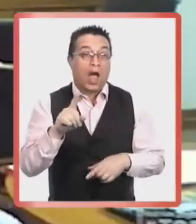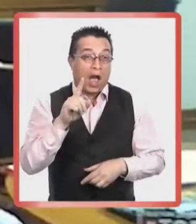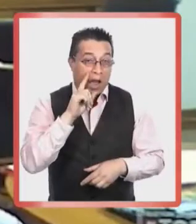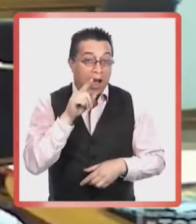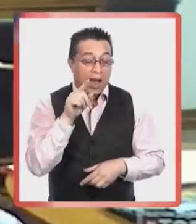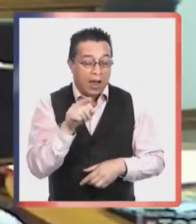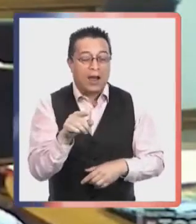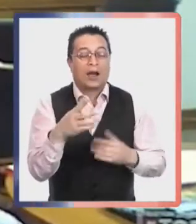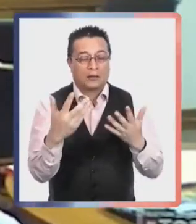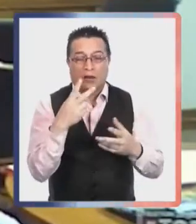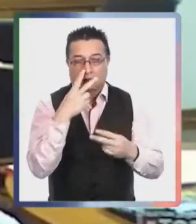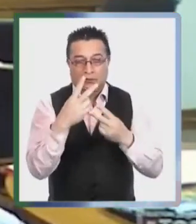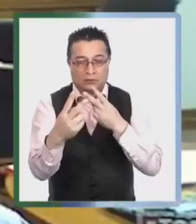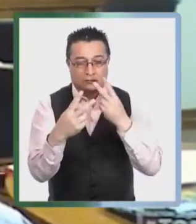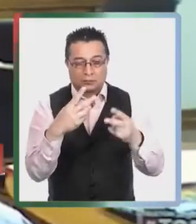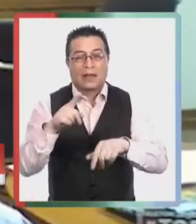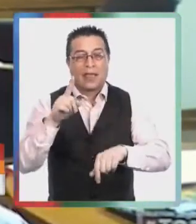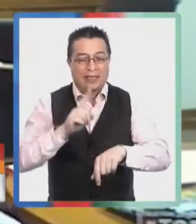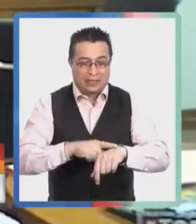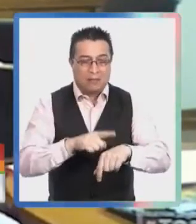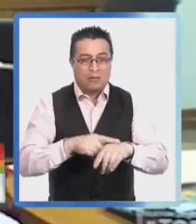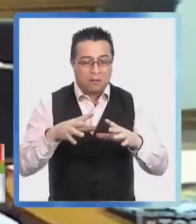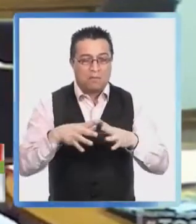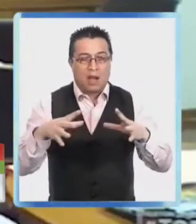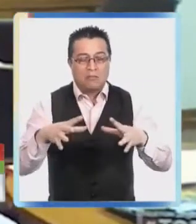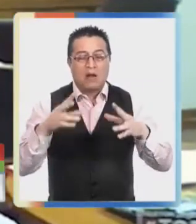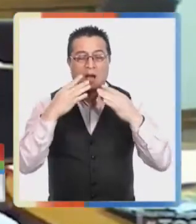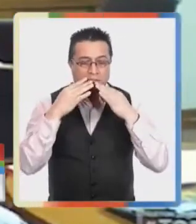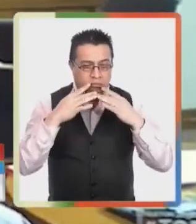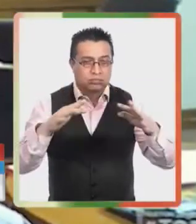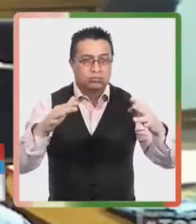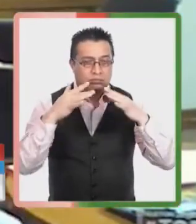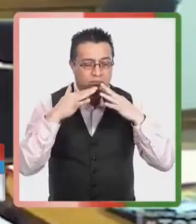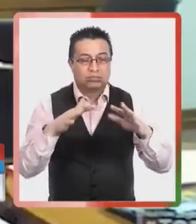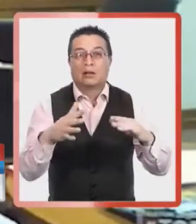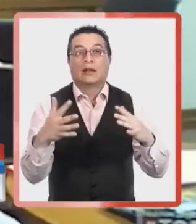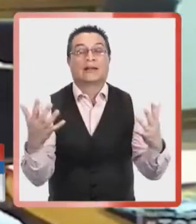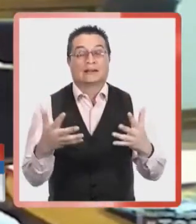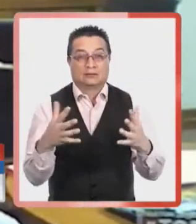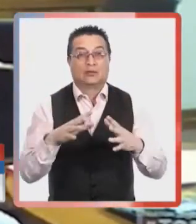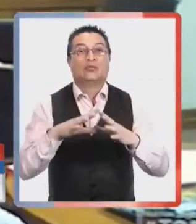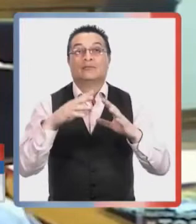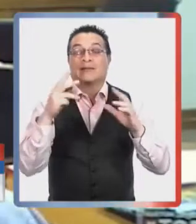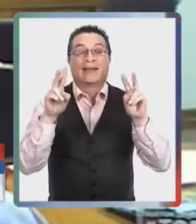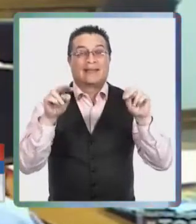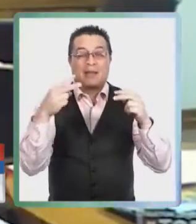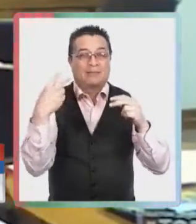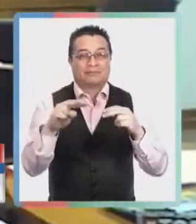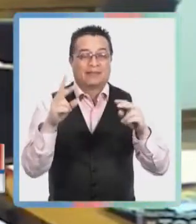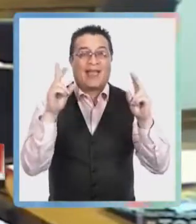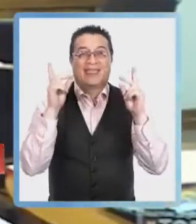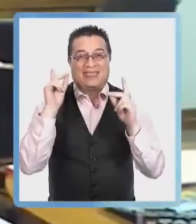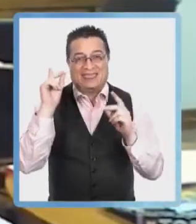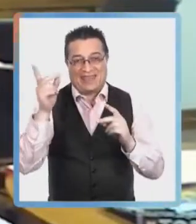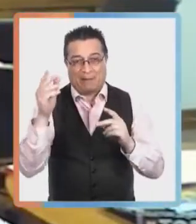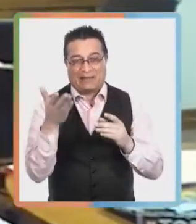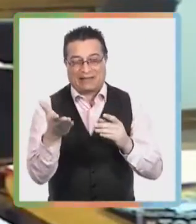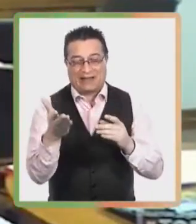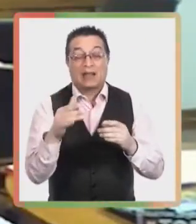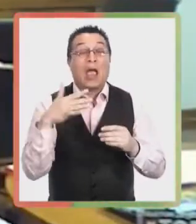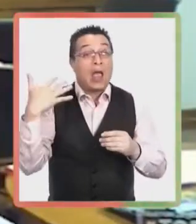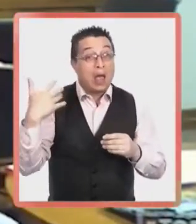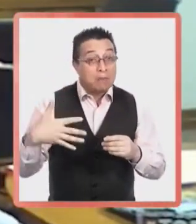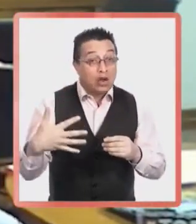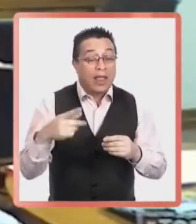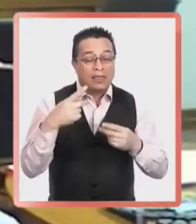ahí vemos en estos tiempos cada vez más la visibilización del mundo de la discapacidad y lo importante